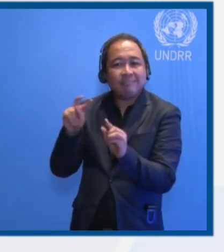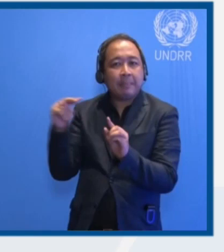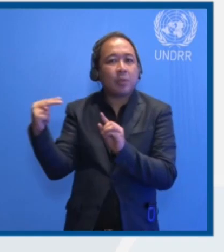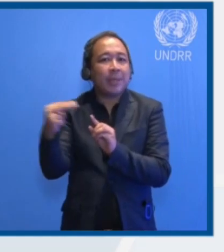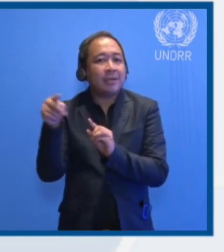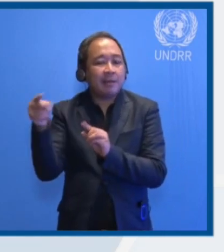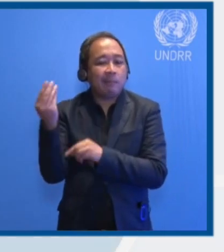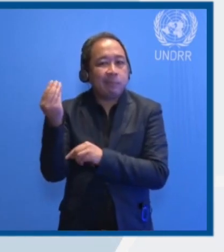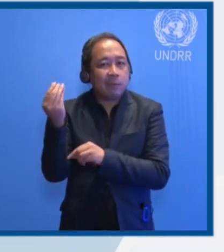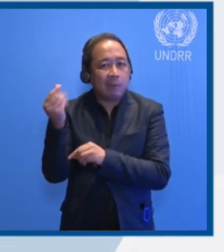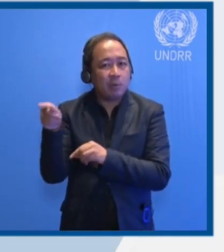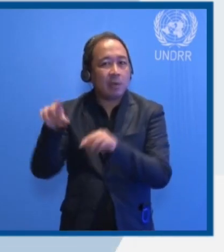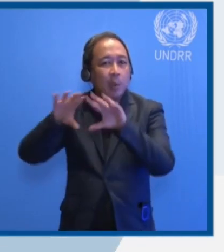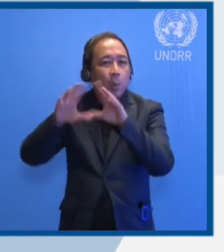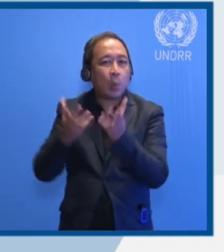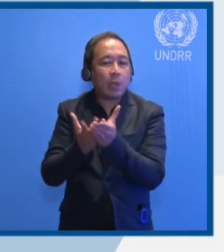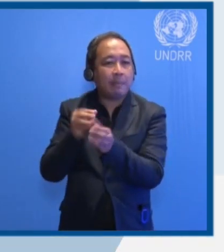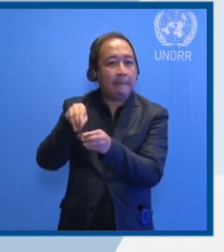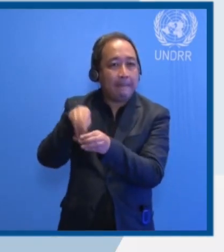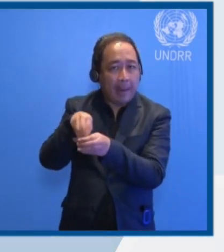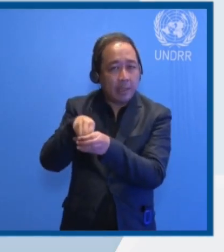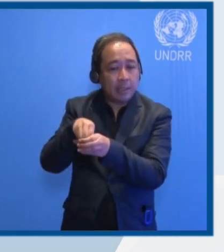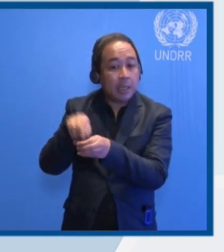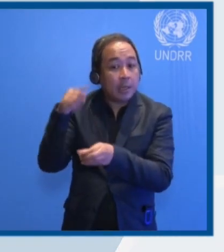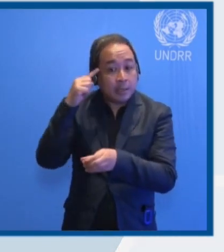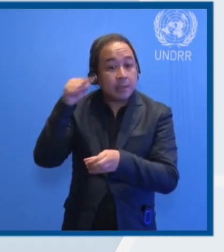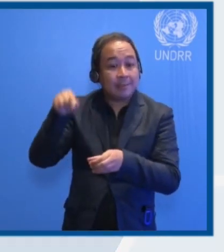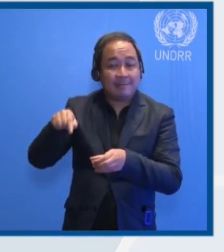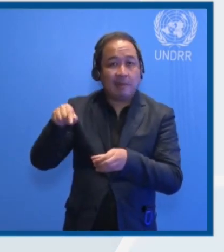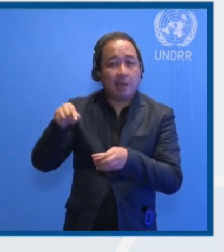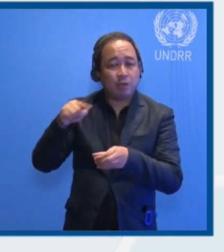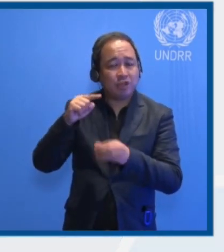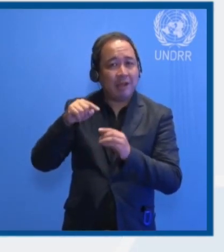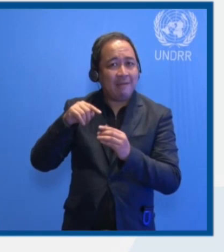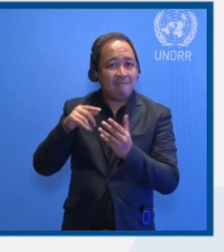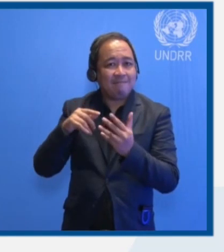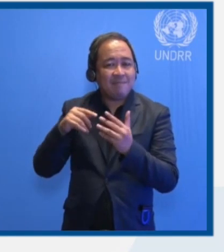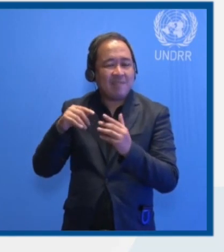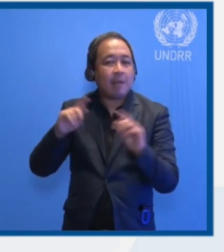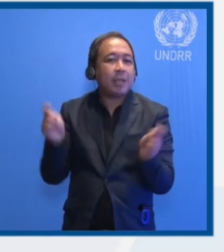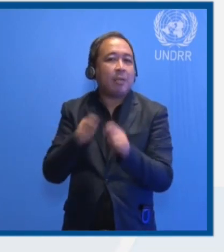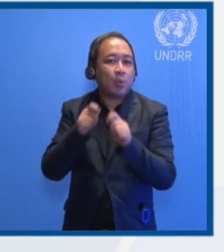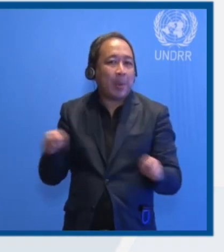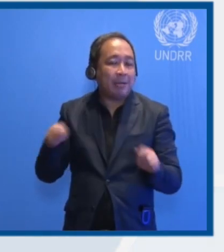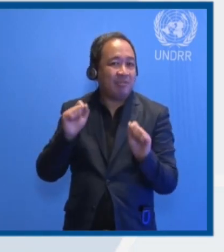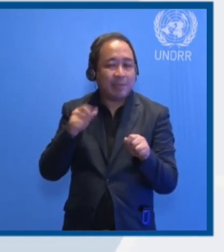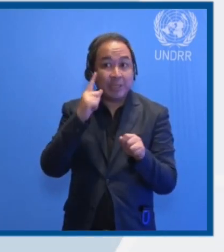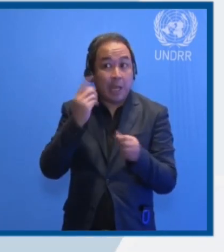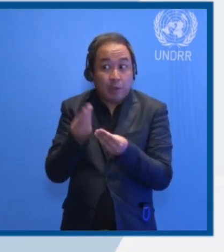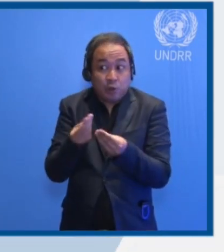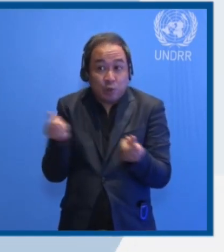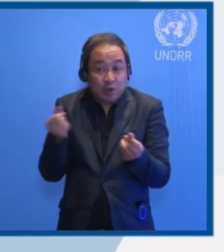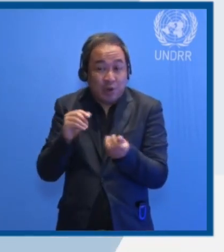durante la vida útil en comparación con infraestructura gris. Esto me lleva a una segunda barrera y es que los tomadores